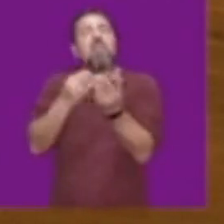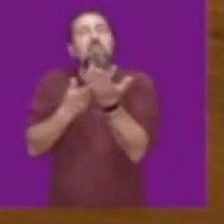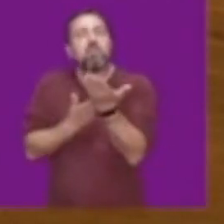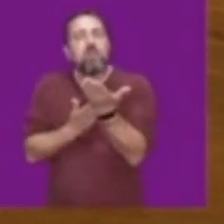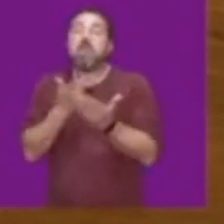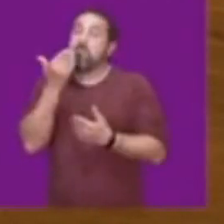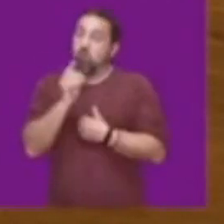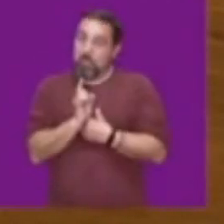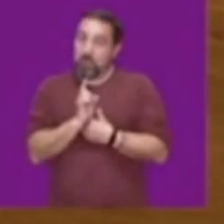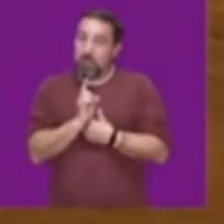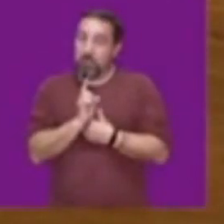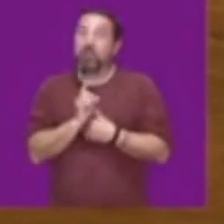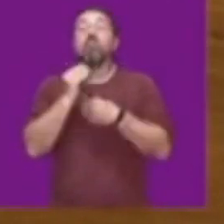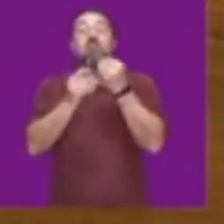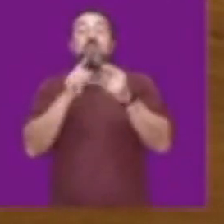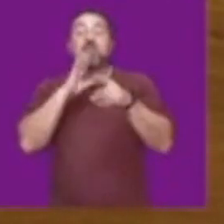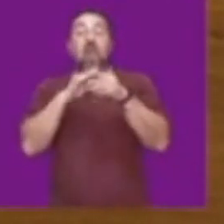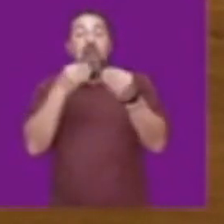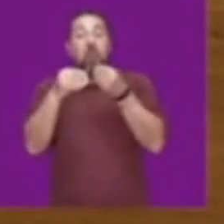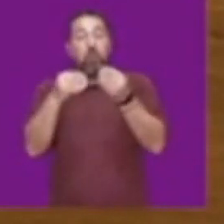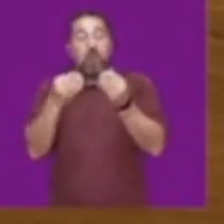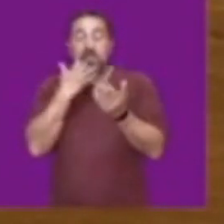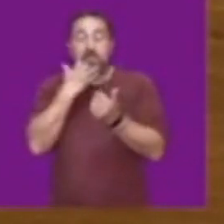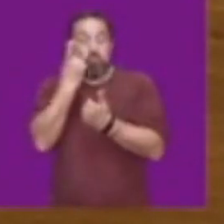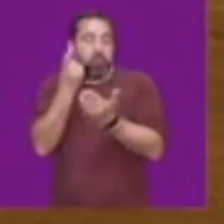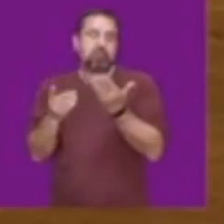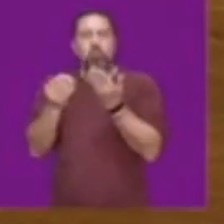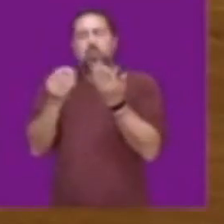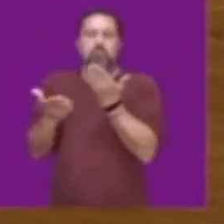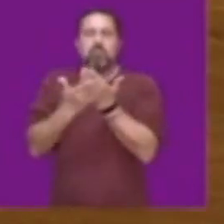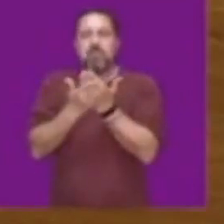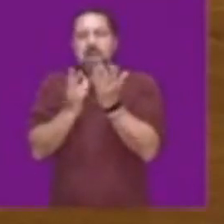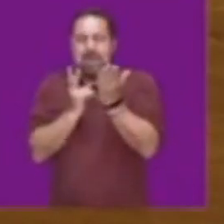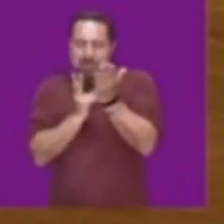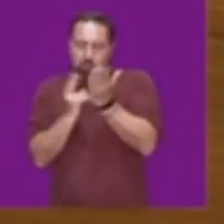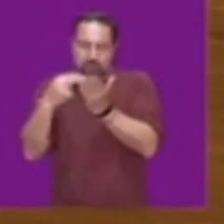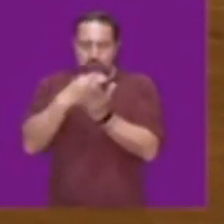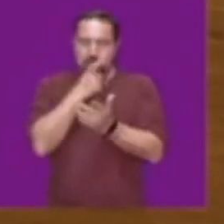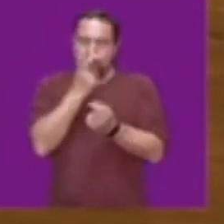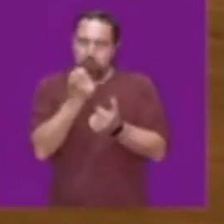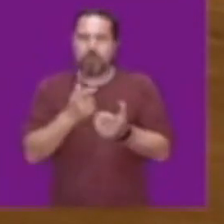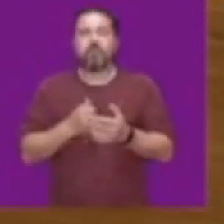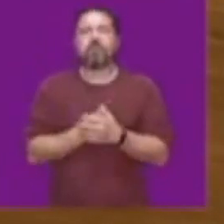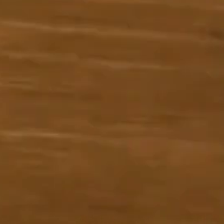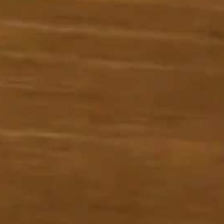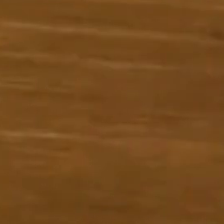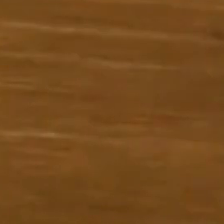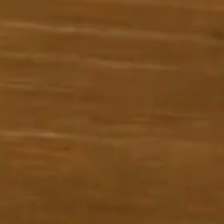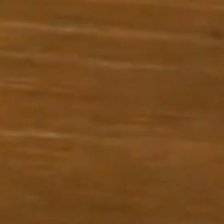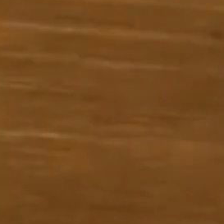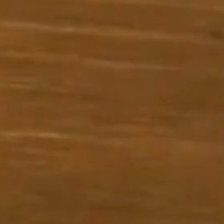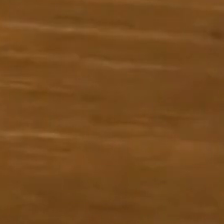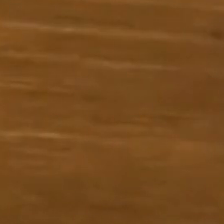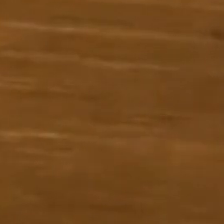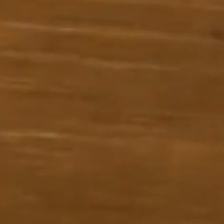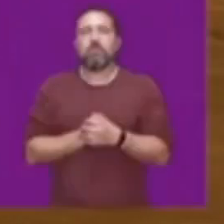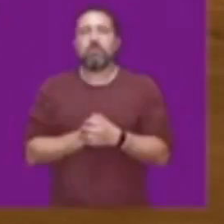con ella ahora. Importante. Tenemos que usar una de las cartulinas que tenemos, por ejemplo, esta. La recortamos un poquito,